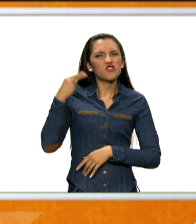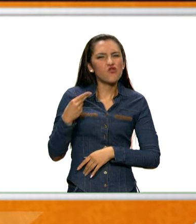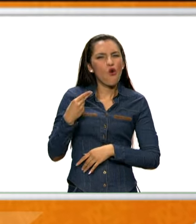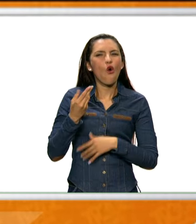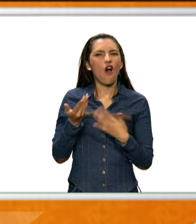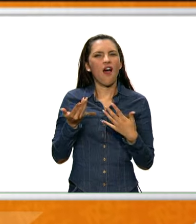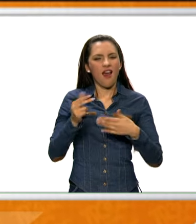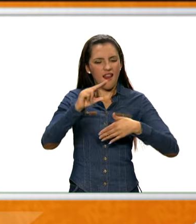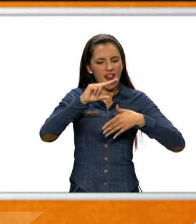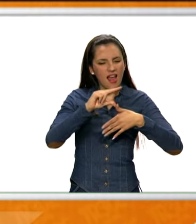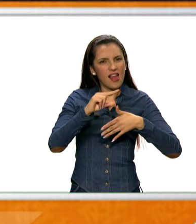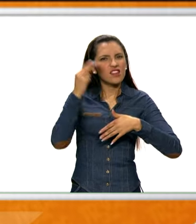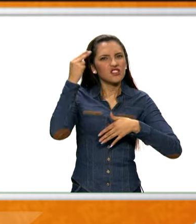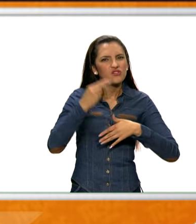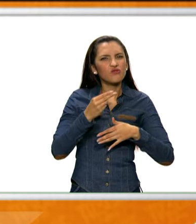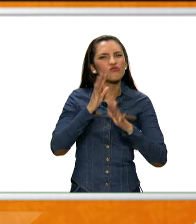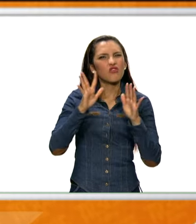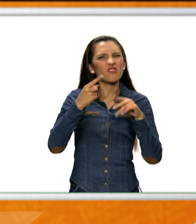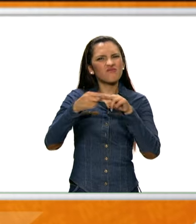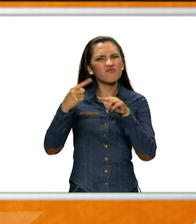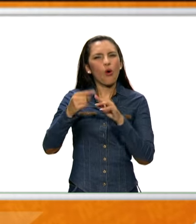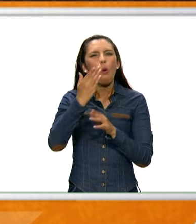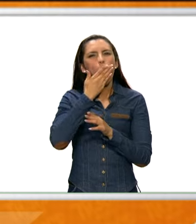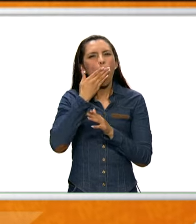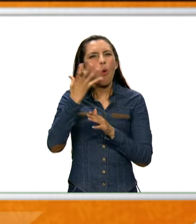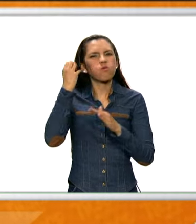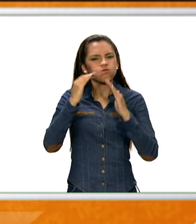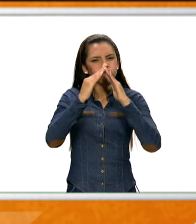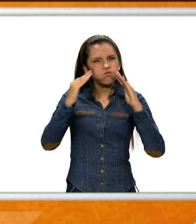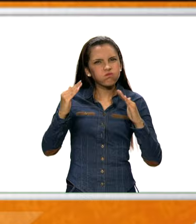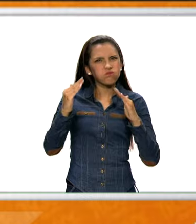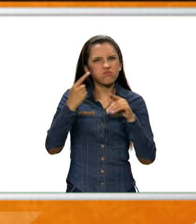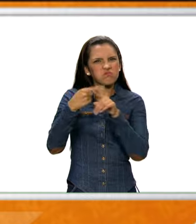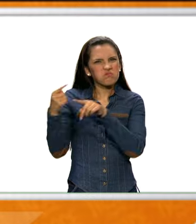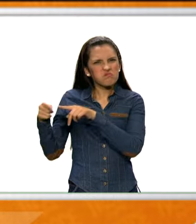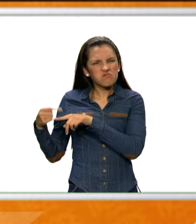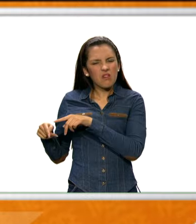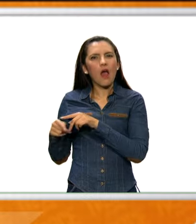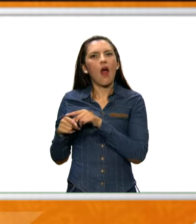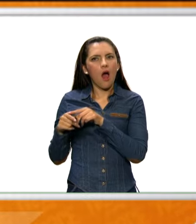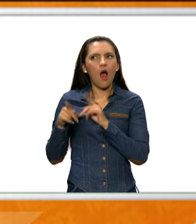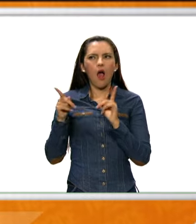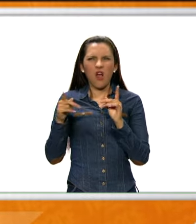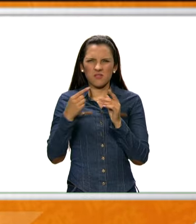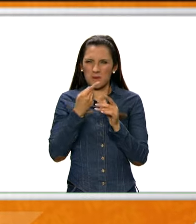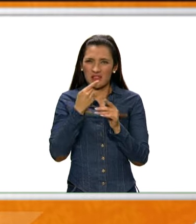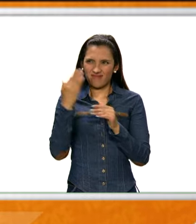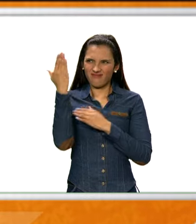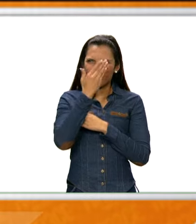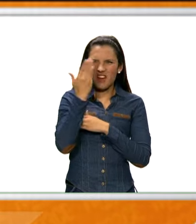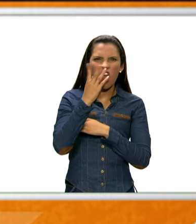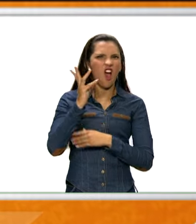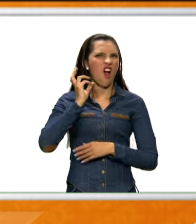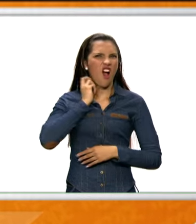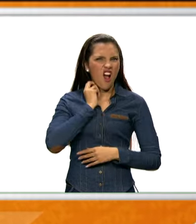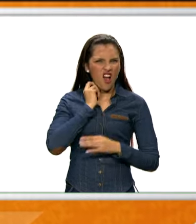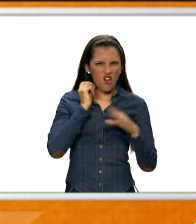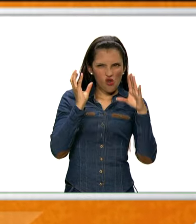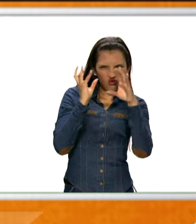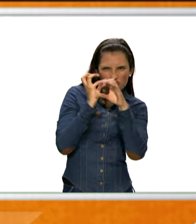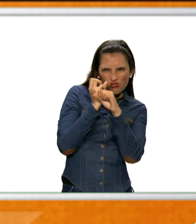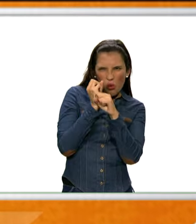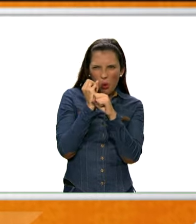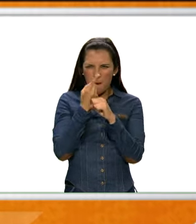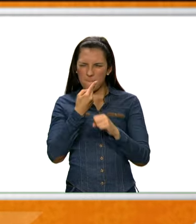Toda la historia de los aztecas, la historia de los mayas y una mezcla con esa parte un poco más gótica y más oscura con los vampiros y en